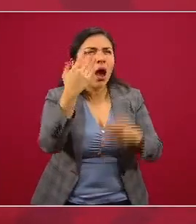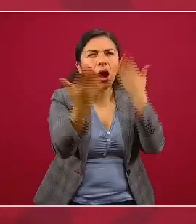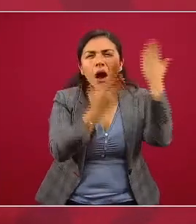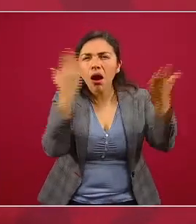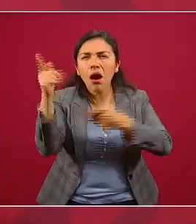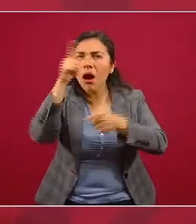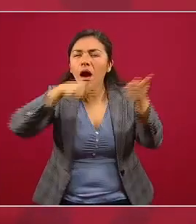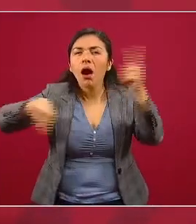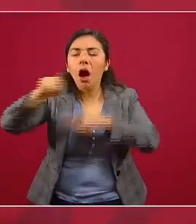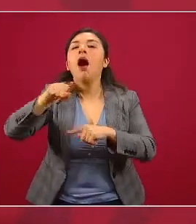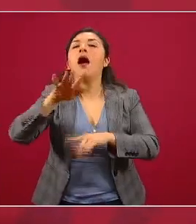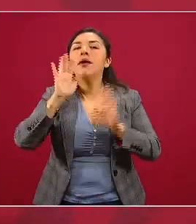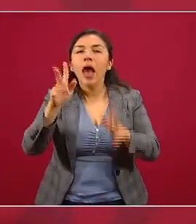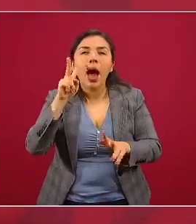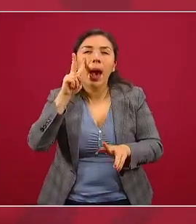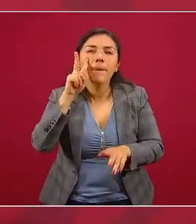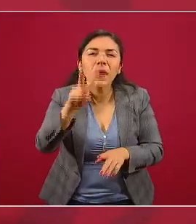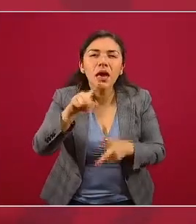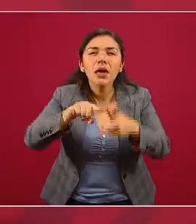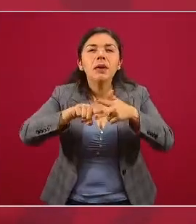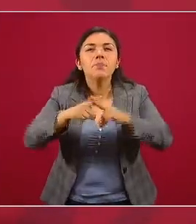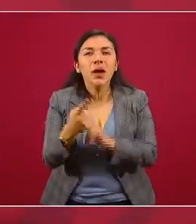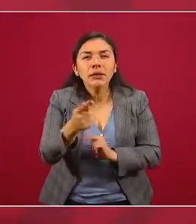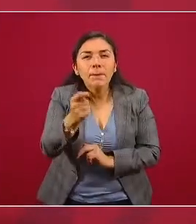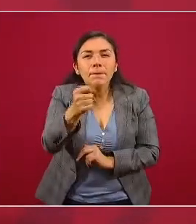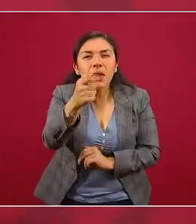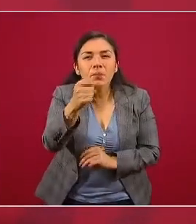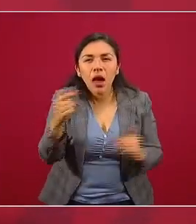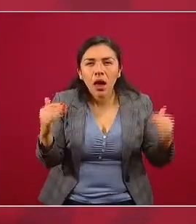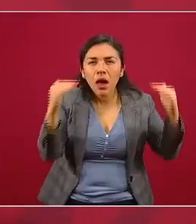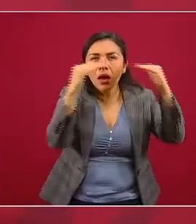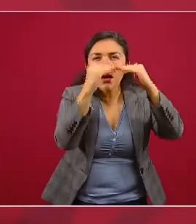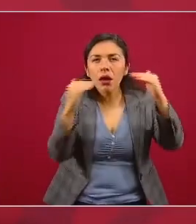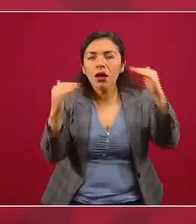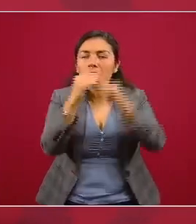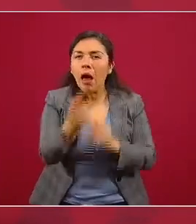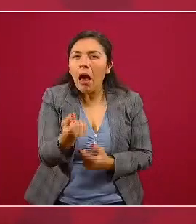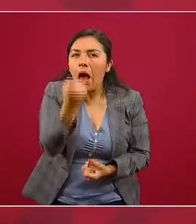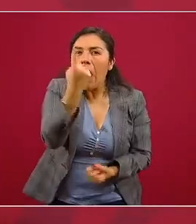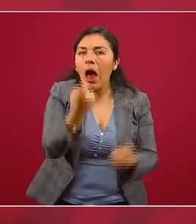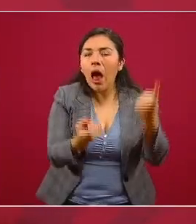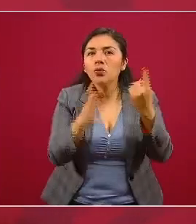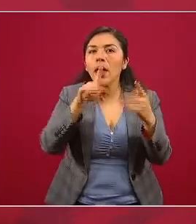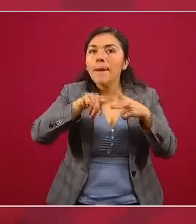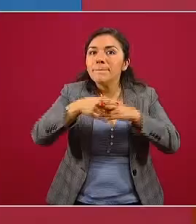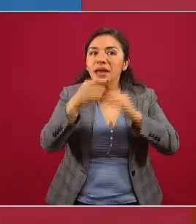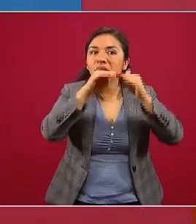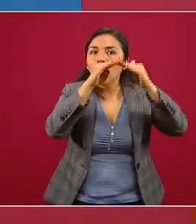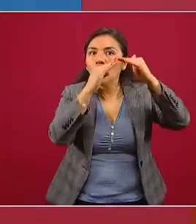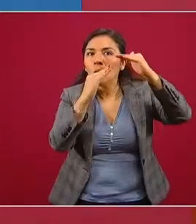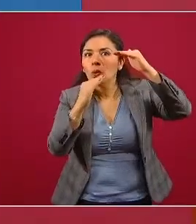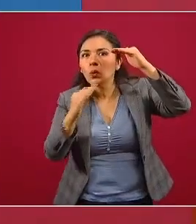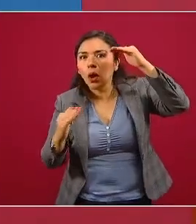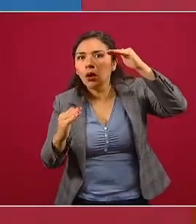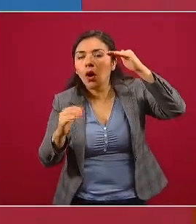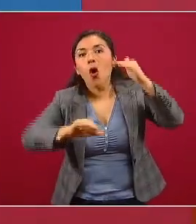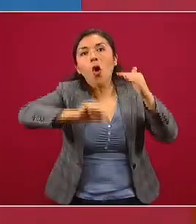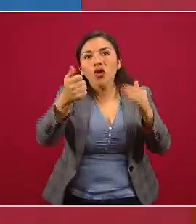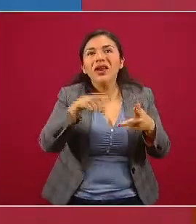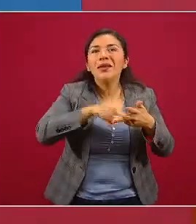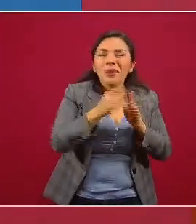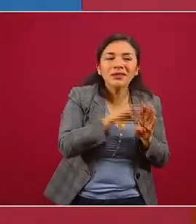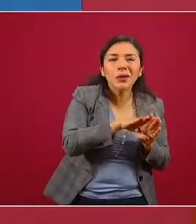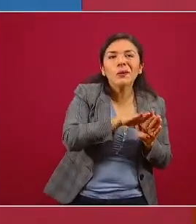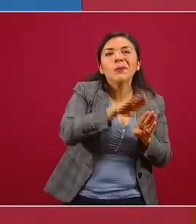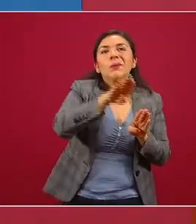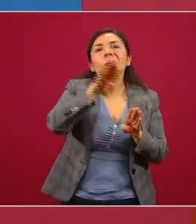el punto en donde empiezan a coincidir aquellas que ya van en reducción con aquellas que apenas empiezan y